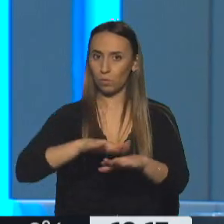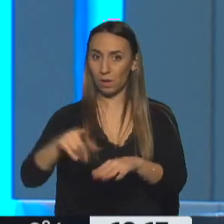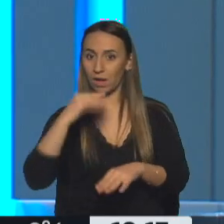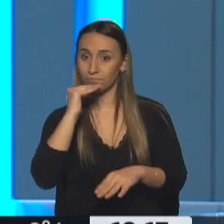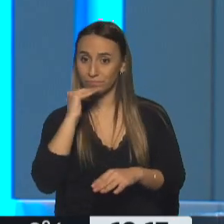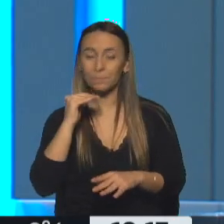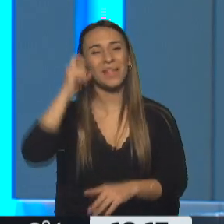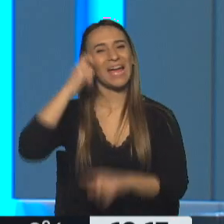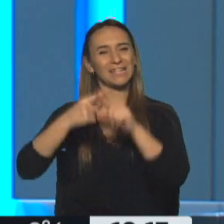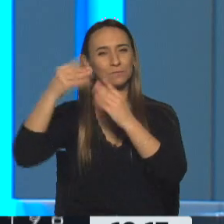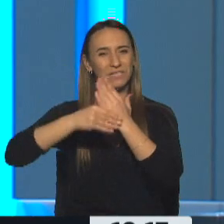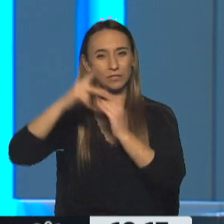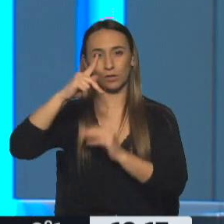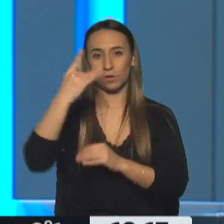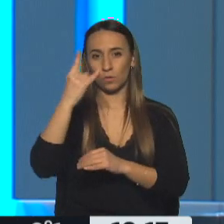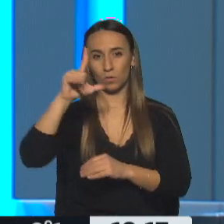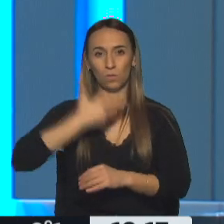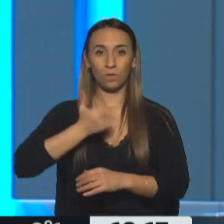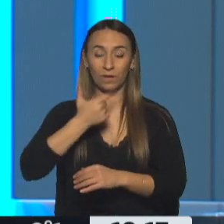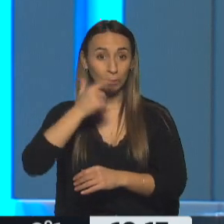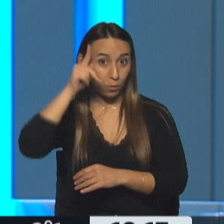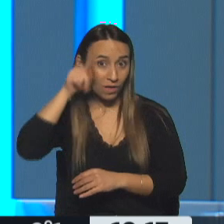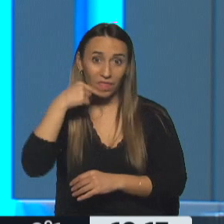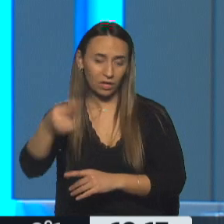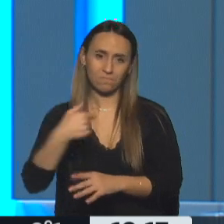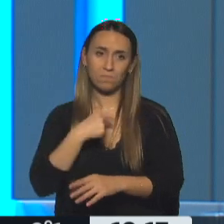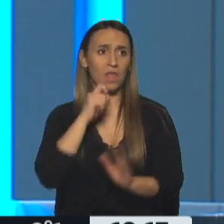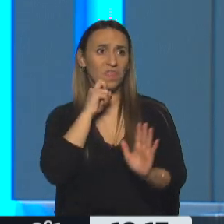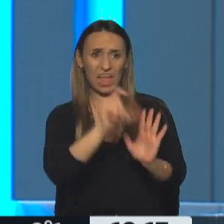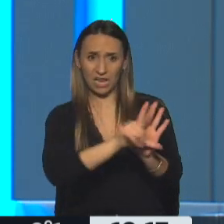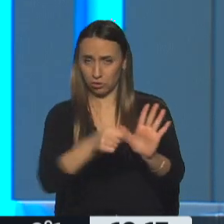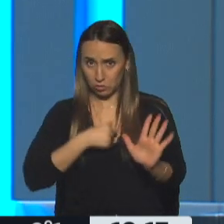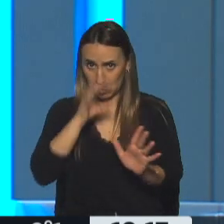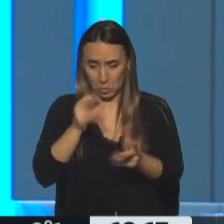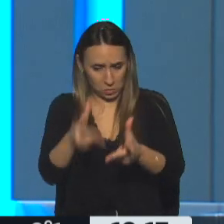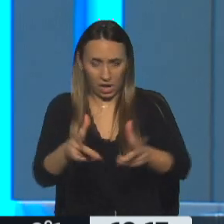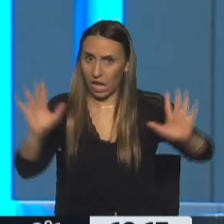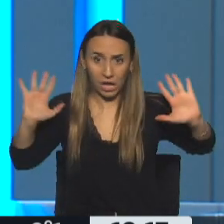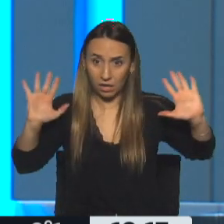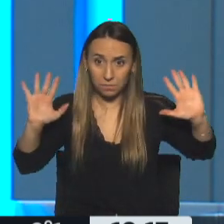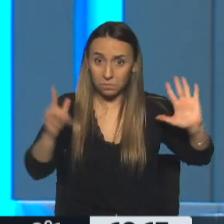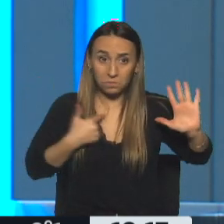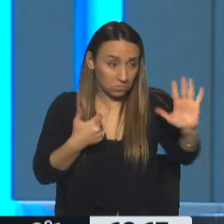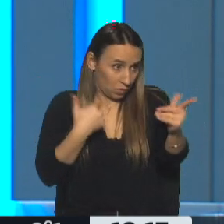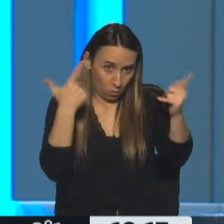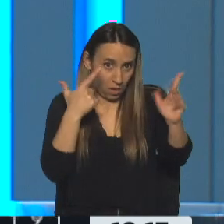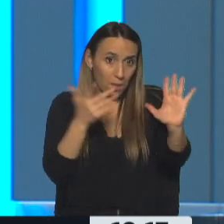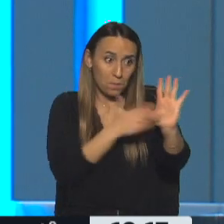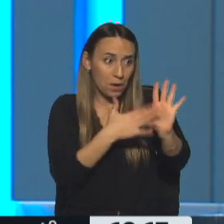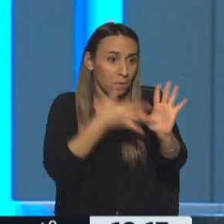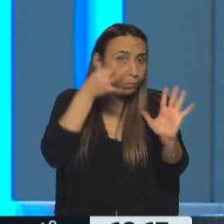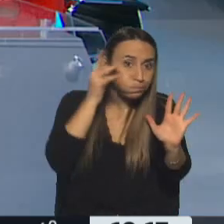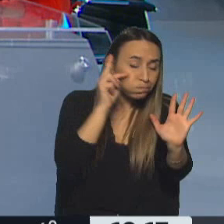exministro Matías Culfas dijo que no había delito, que él nunca había hablado de delitos y que no tenía constancia de que hubiera habido alguna